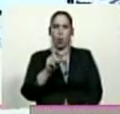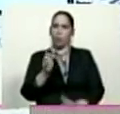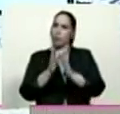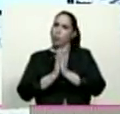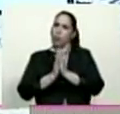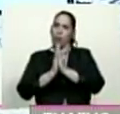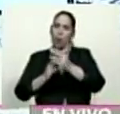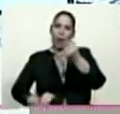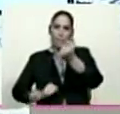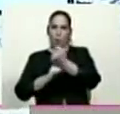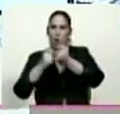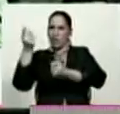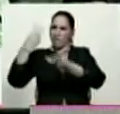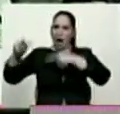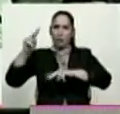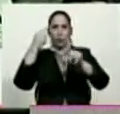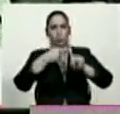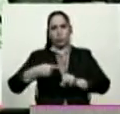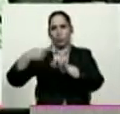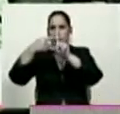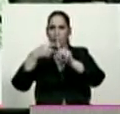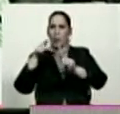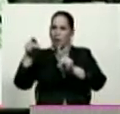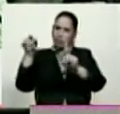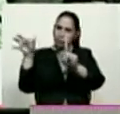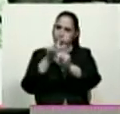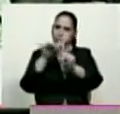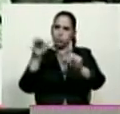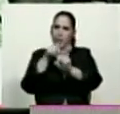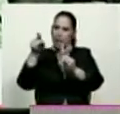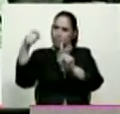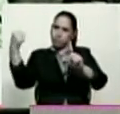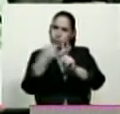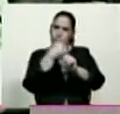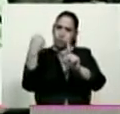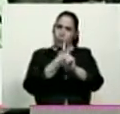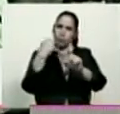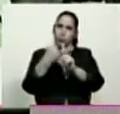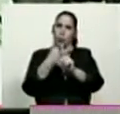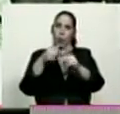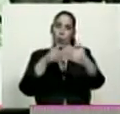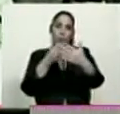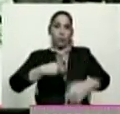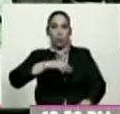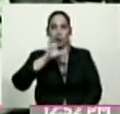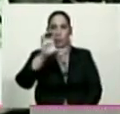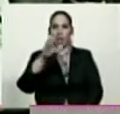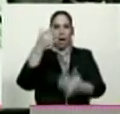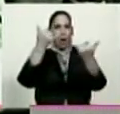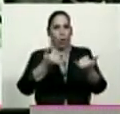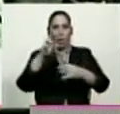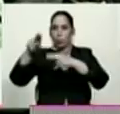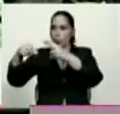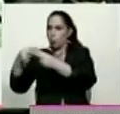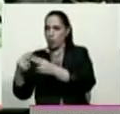a falsos positivos, a una provocación, a una agresión contra nuestro país, ni ahora ni